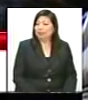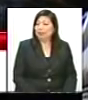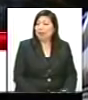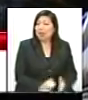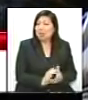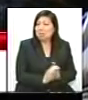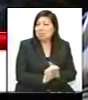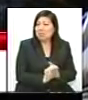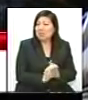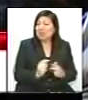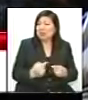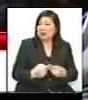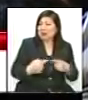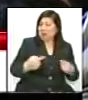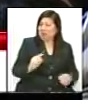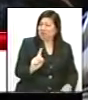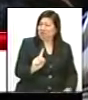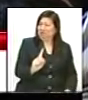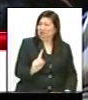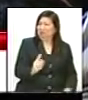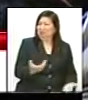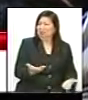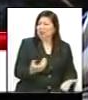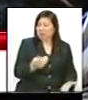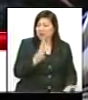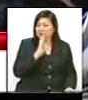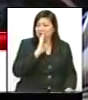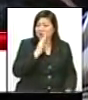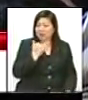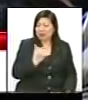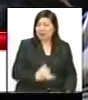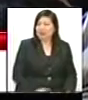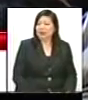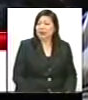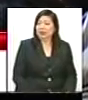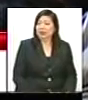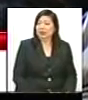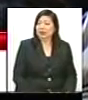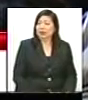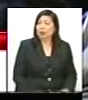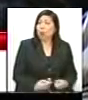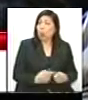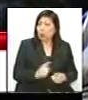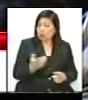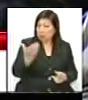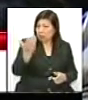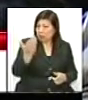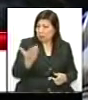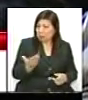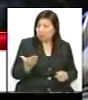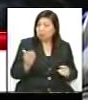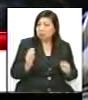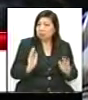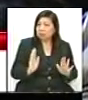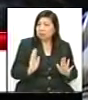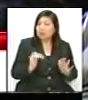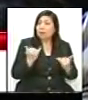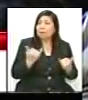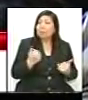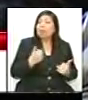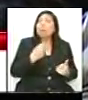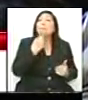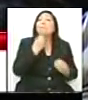amistad o enemistad. Así como usted lo ha dicho ahora, lo expresó muy bien, cuando uno invita a los representantes es por lo